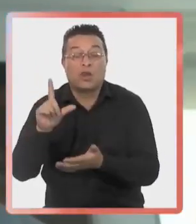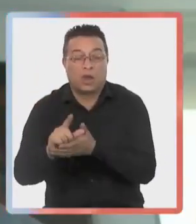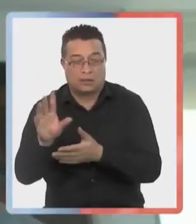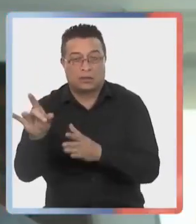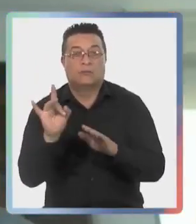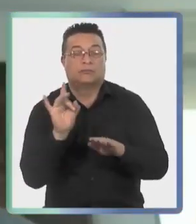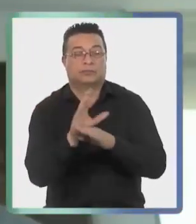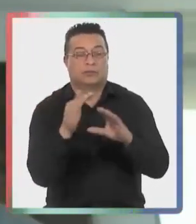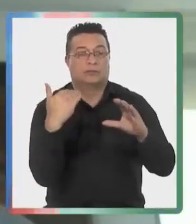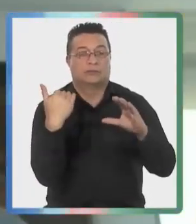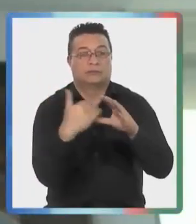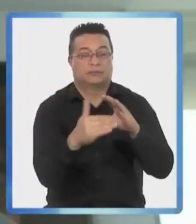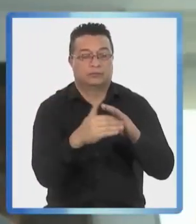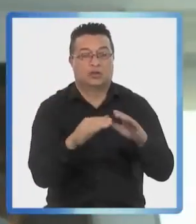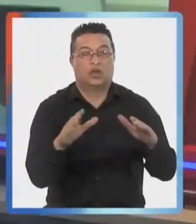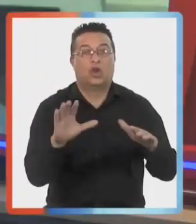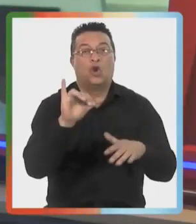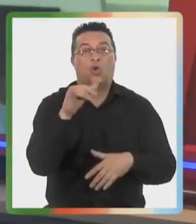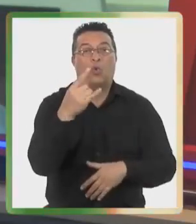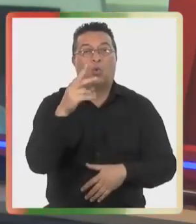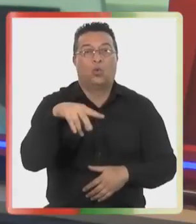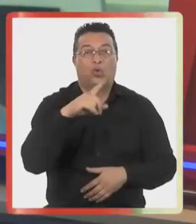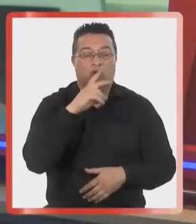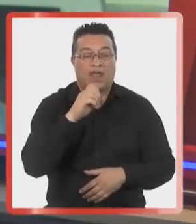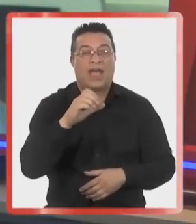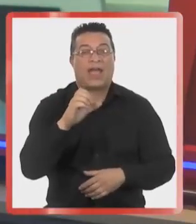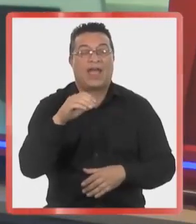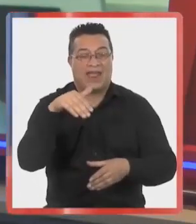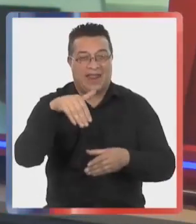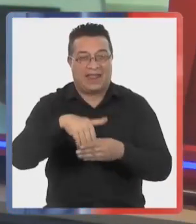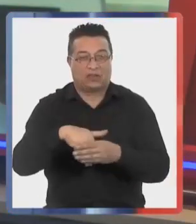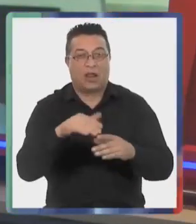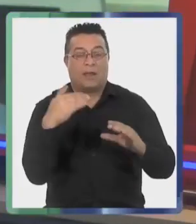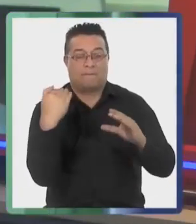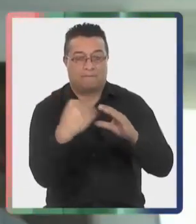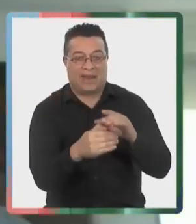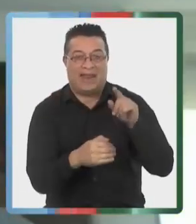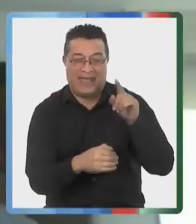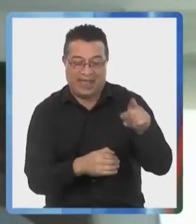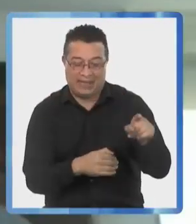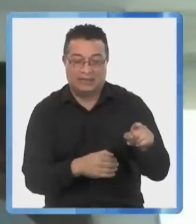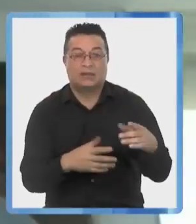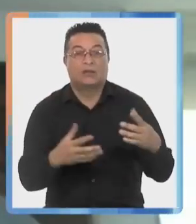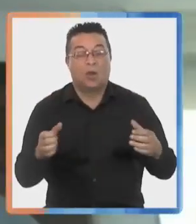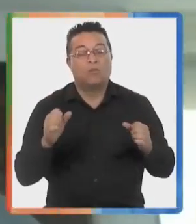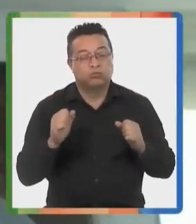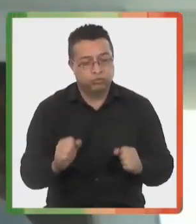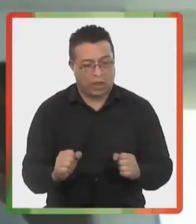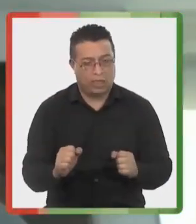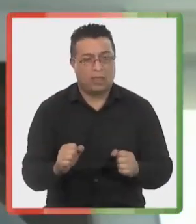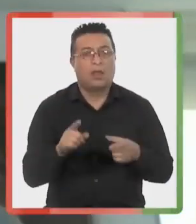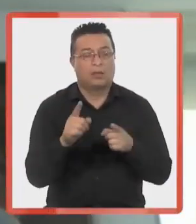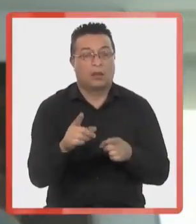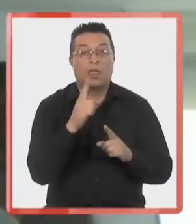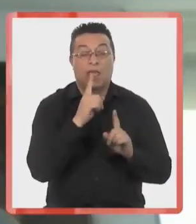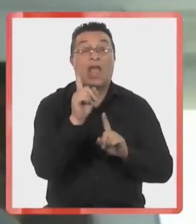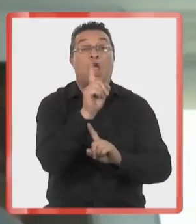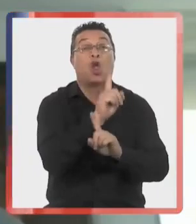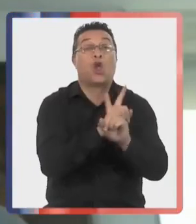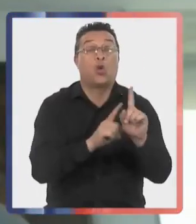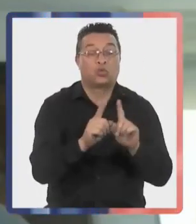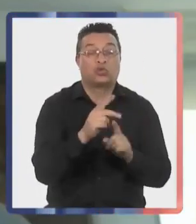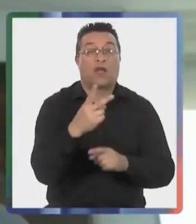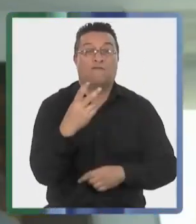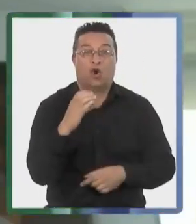pueden mandar mail a las juntas electorales. Perfecto, entonces el correo siempre a la Junta Electoral. Sí, esto estamos hablando de excusas